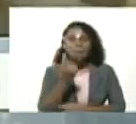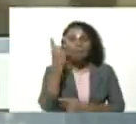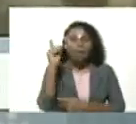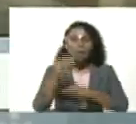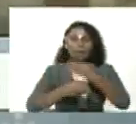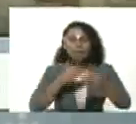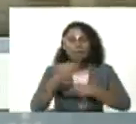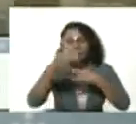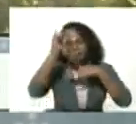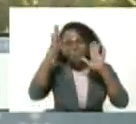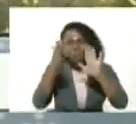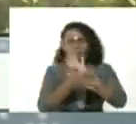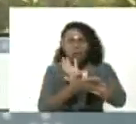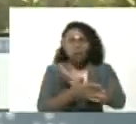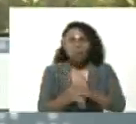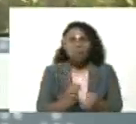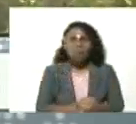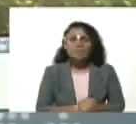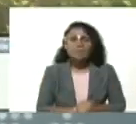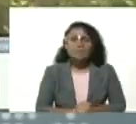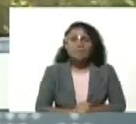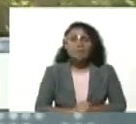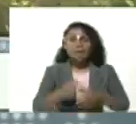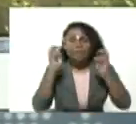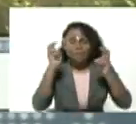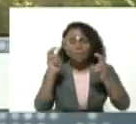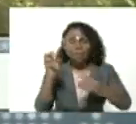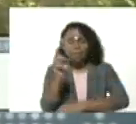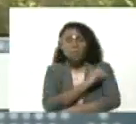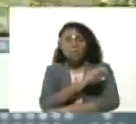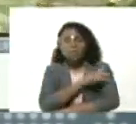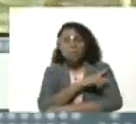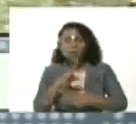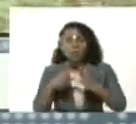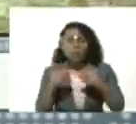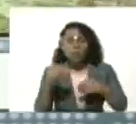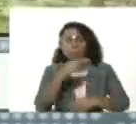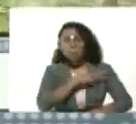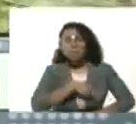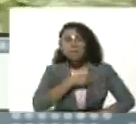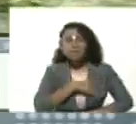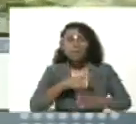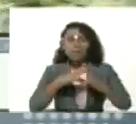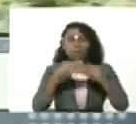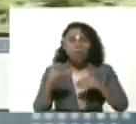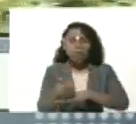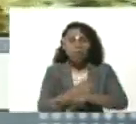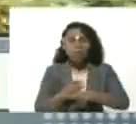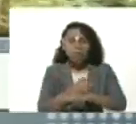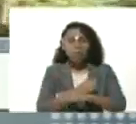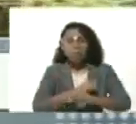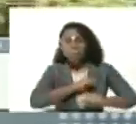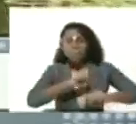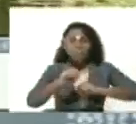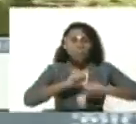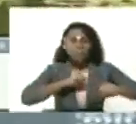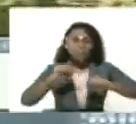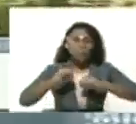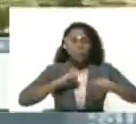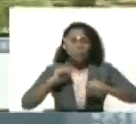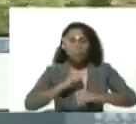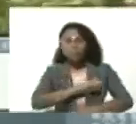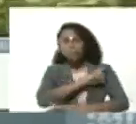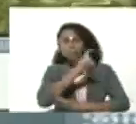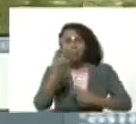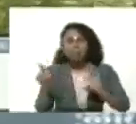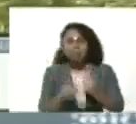la contingencia con todo el equipo de Protección Civil, todas las misiones, y todo el gobierno ha estado, el general, pues,